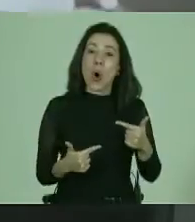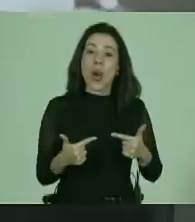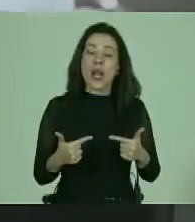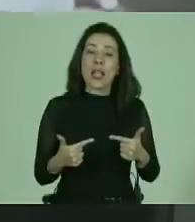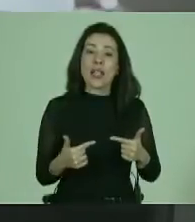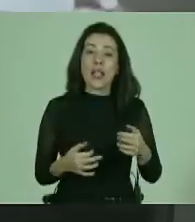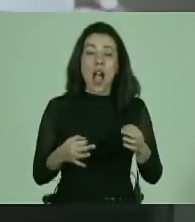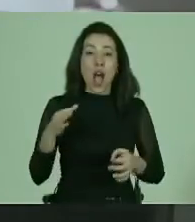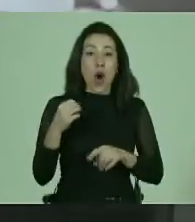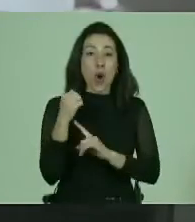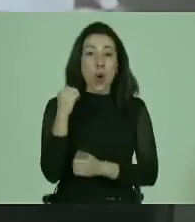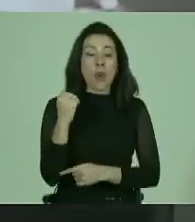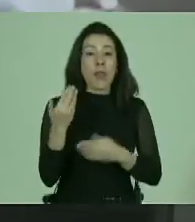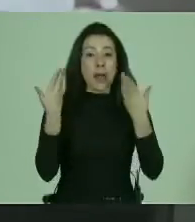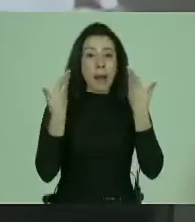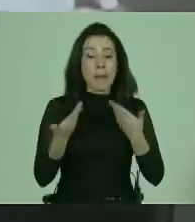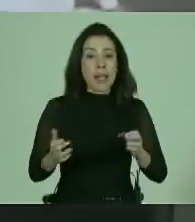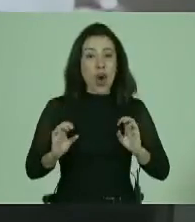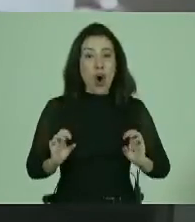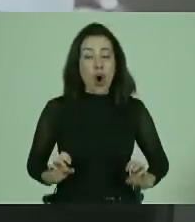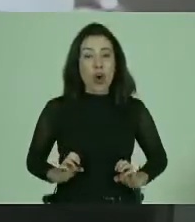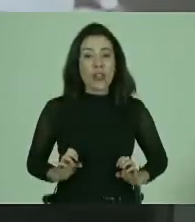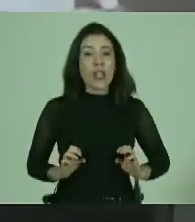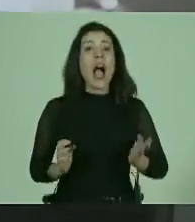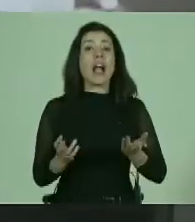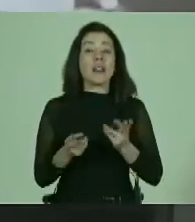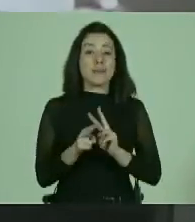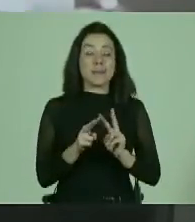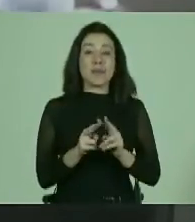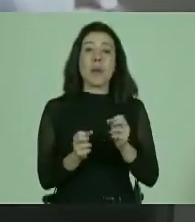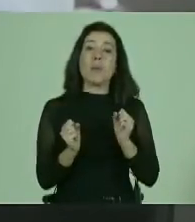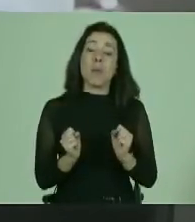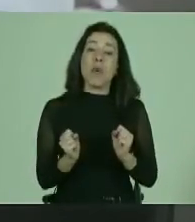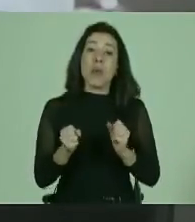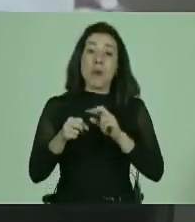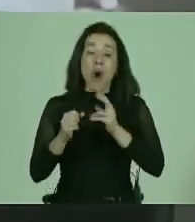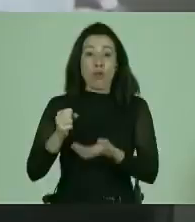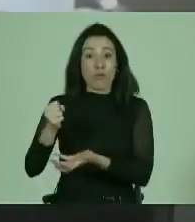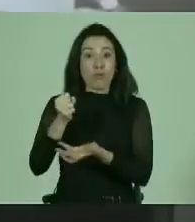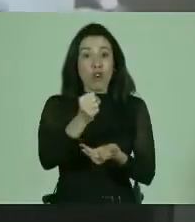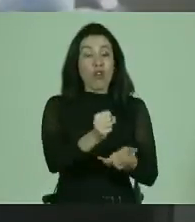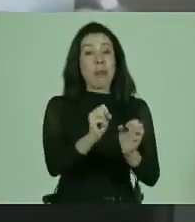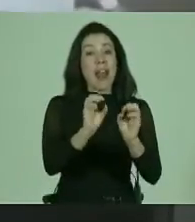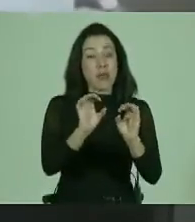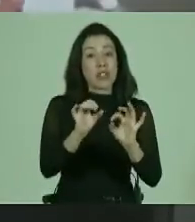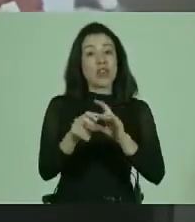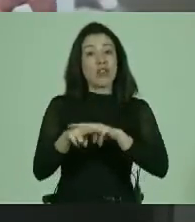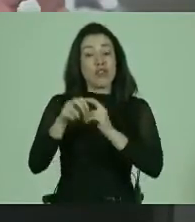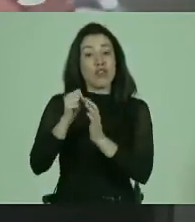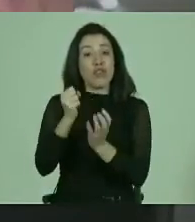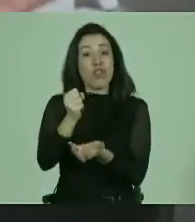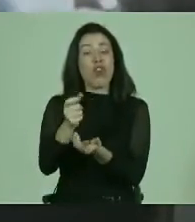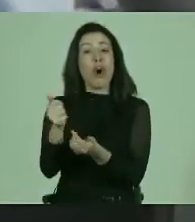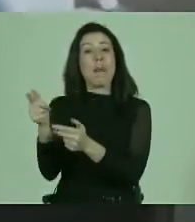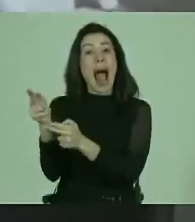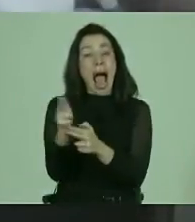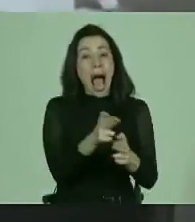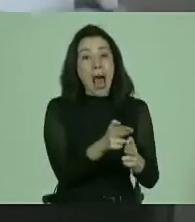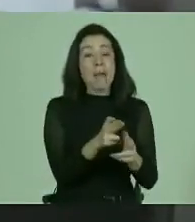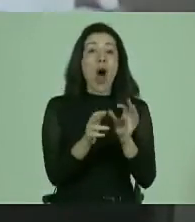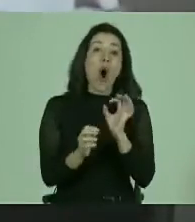jurídica y una decisión bioética esa que los dedicamos podemos dedicar dinero de educación podemos dedicarlo a comprar armas podemos